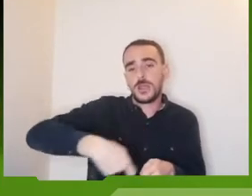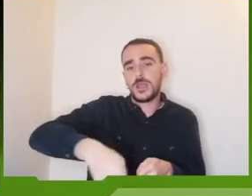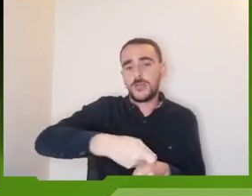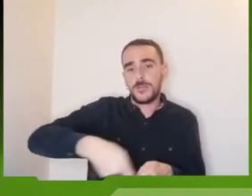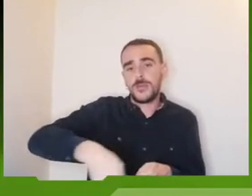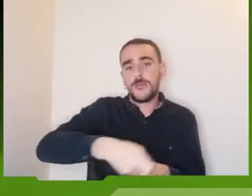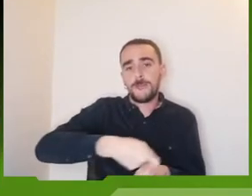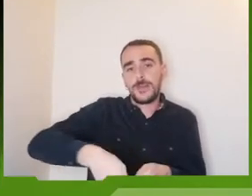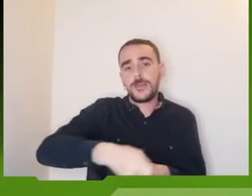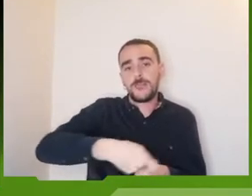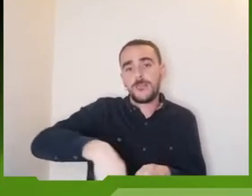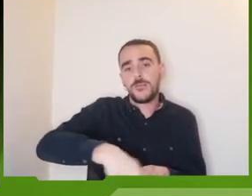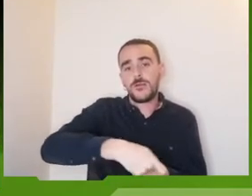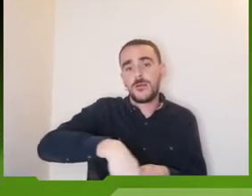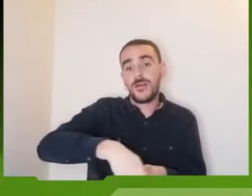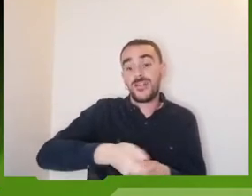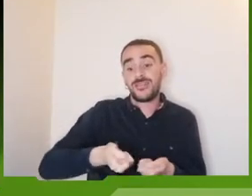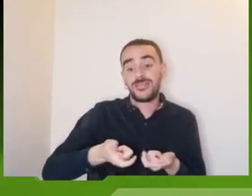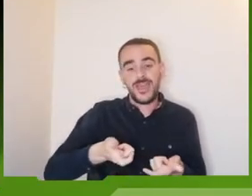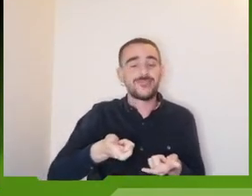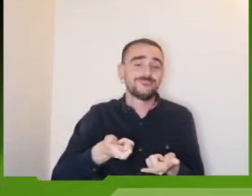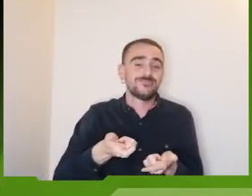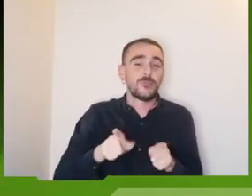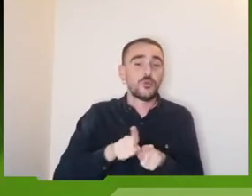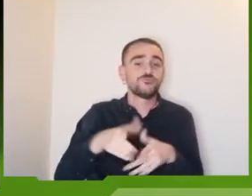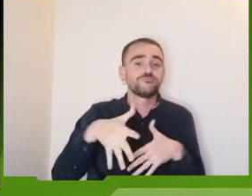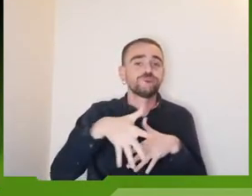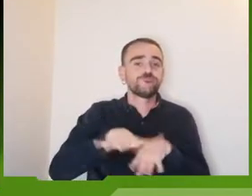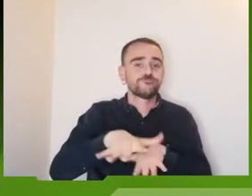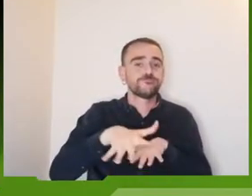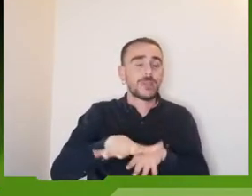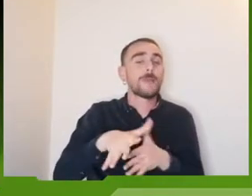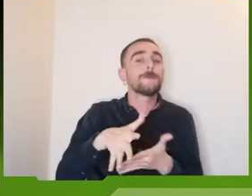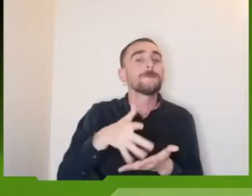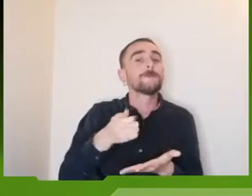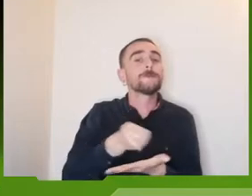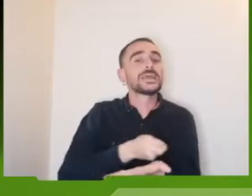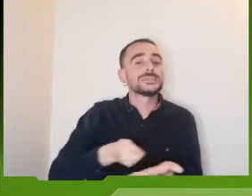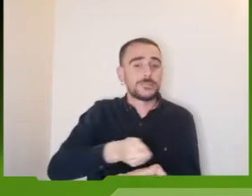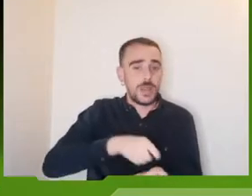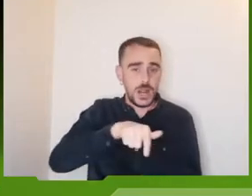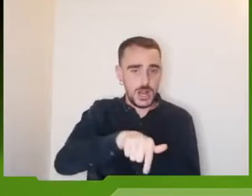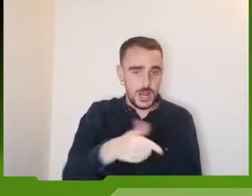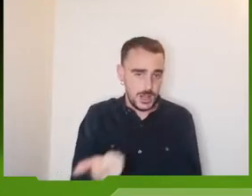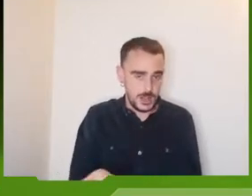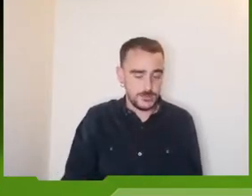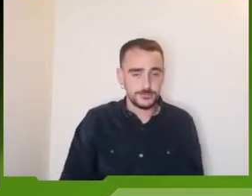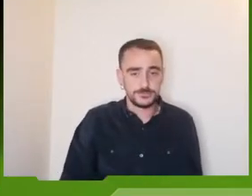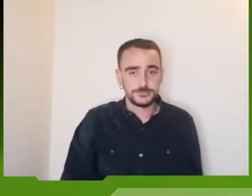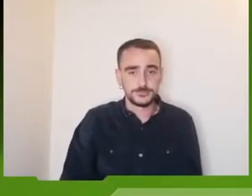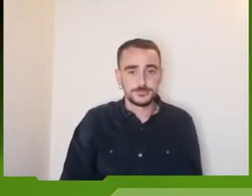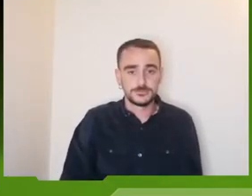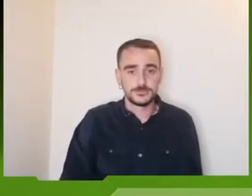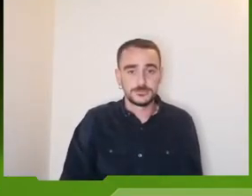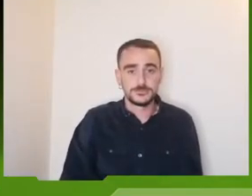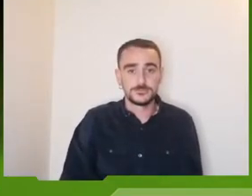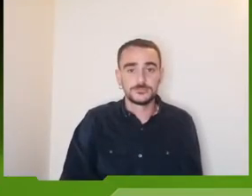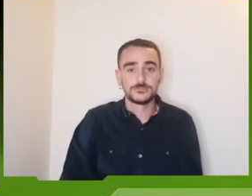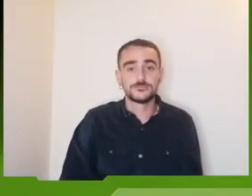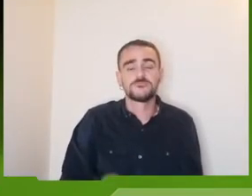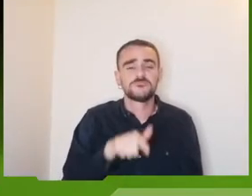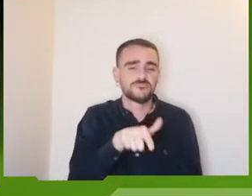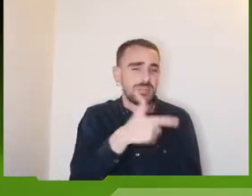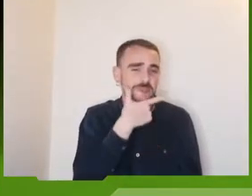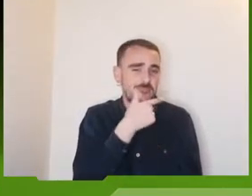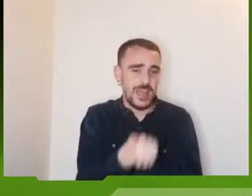hasta que tenga la consistencia deseada. O sea, que es así de fácil. Podéis imaginar esto haciéndolo